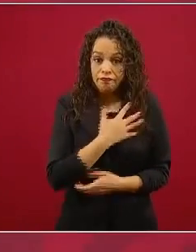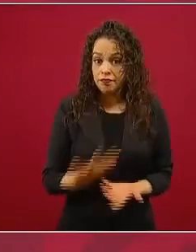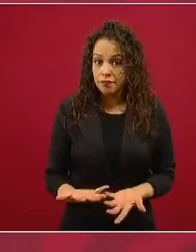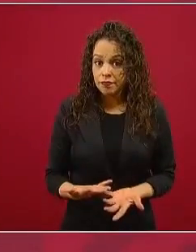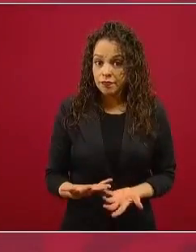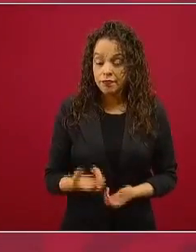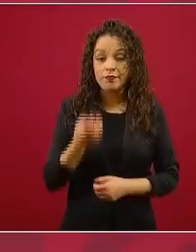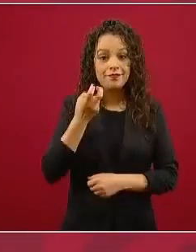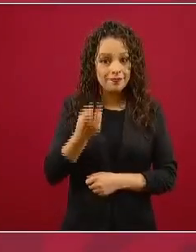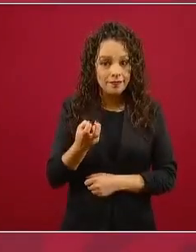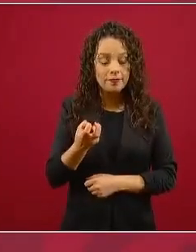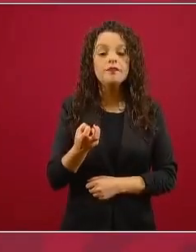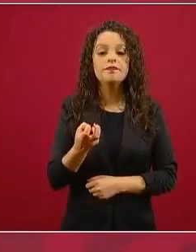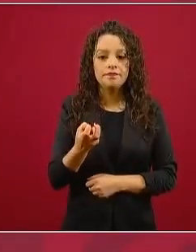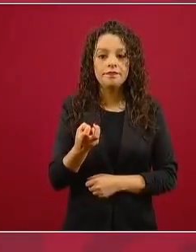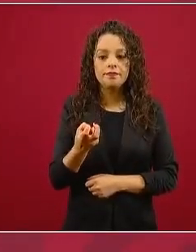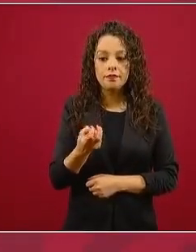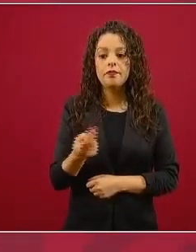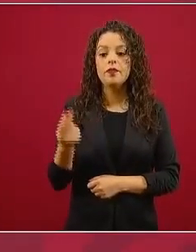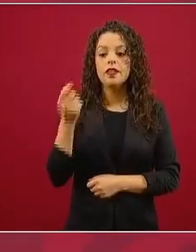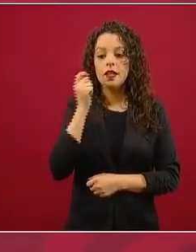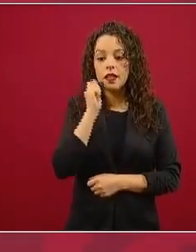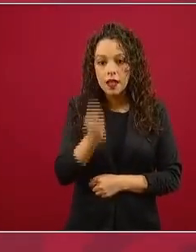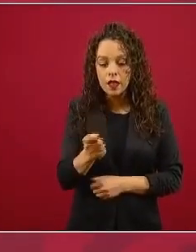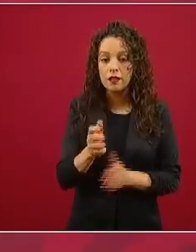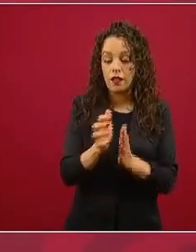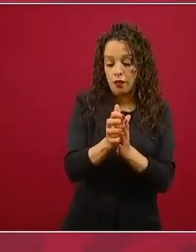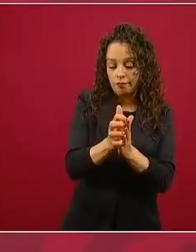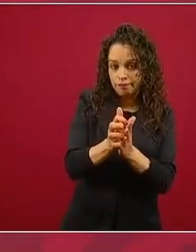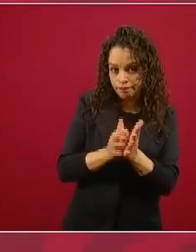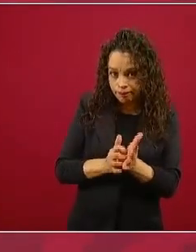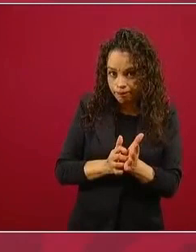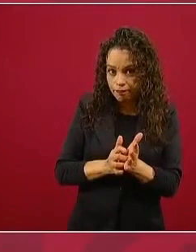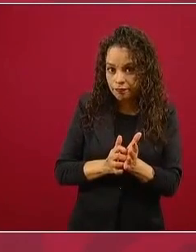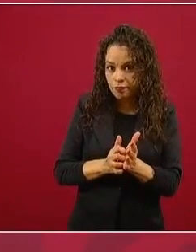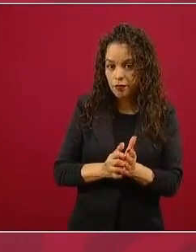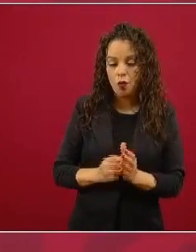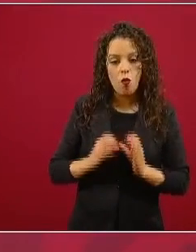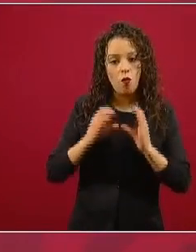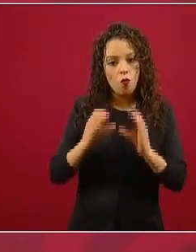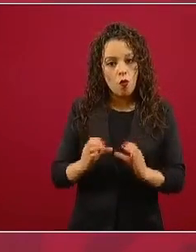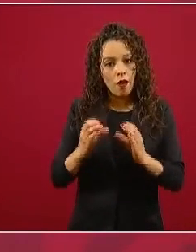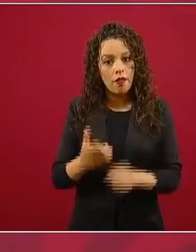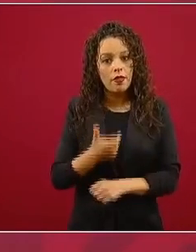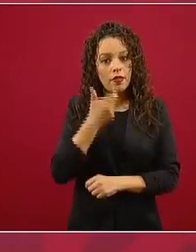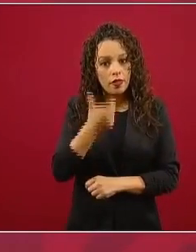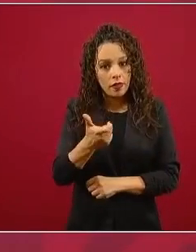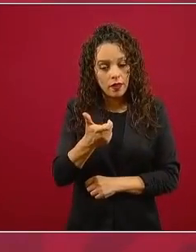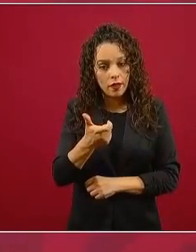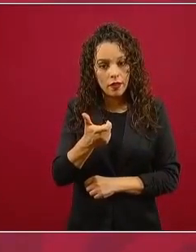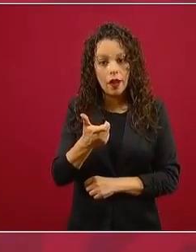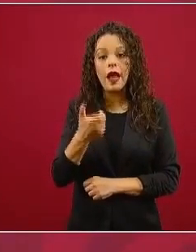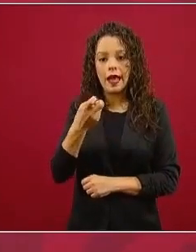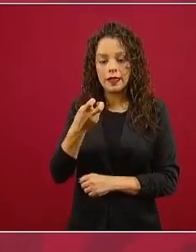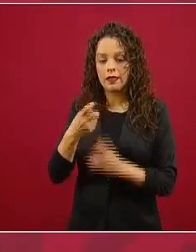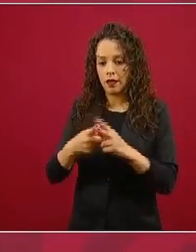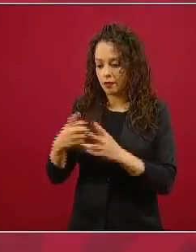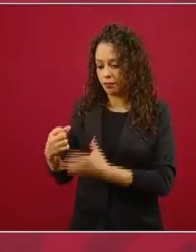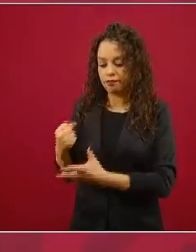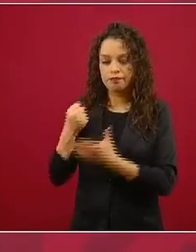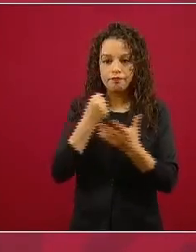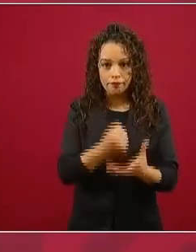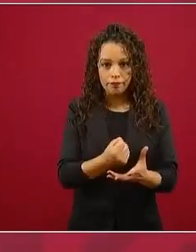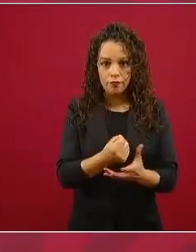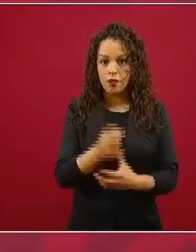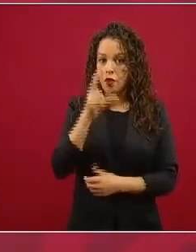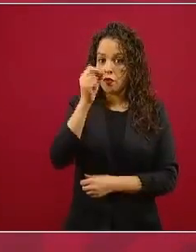estamos haciendo es liberar fondos con austeridad, no permitiendo la corrupción, y esto nos